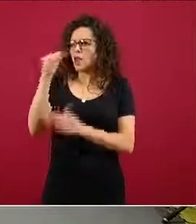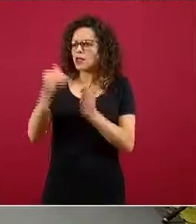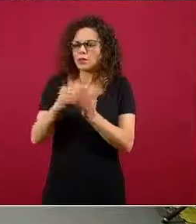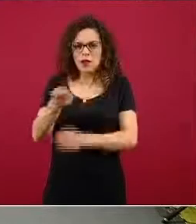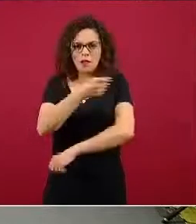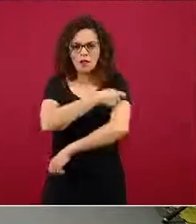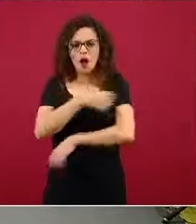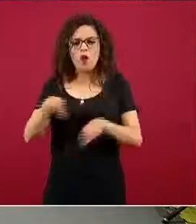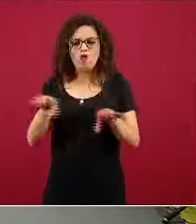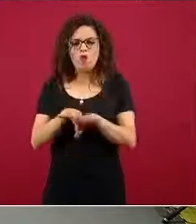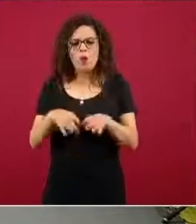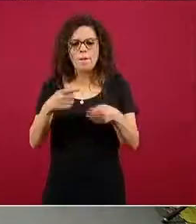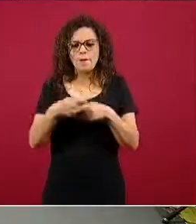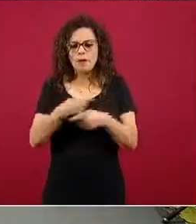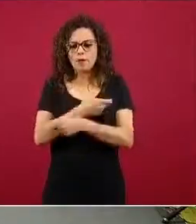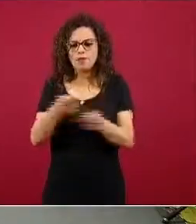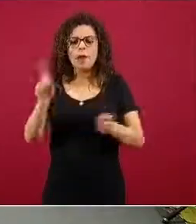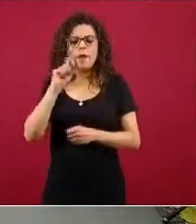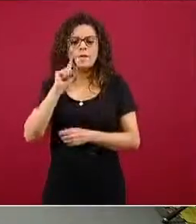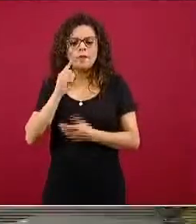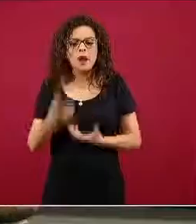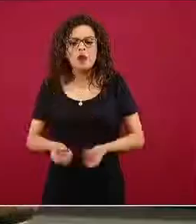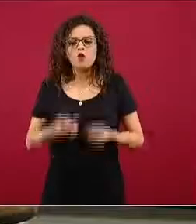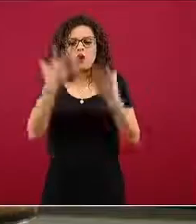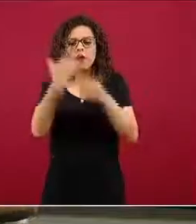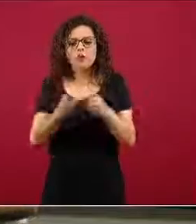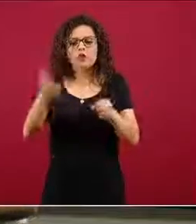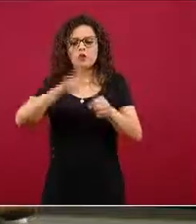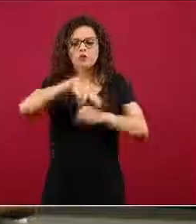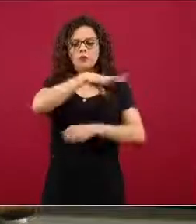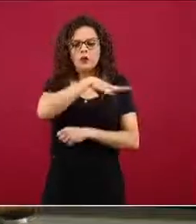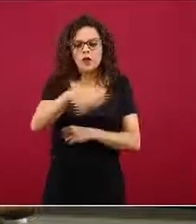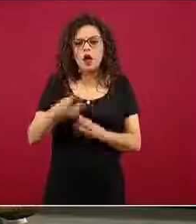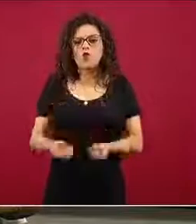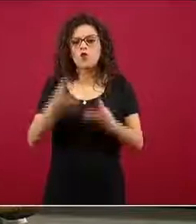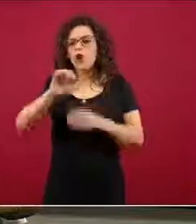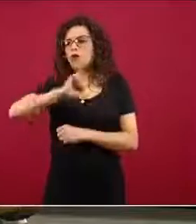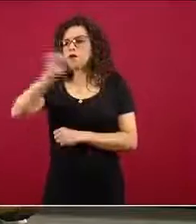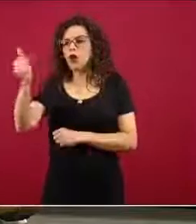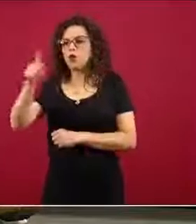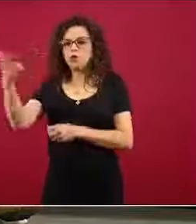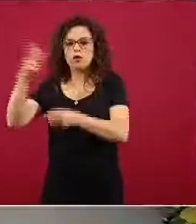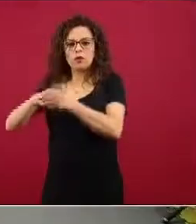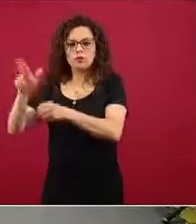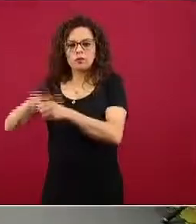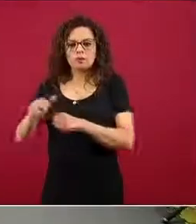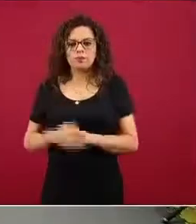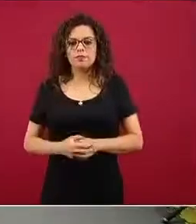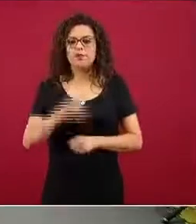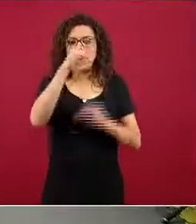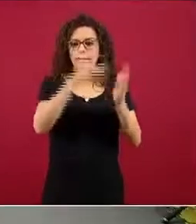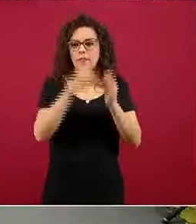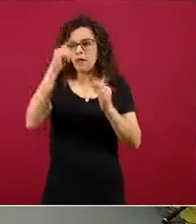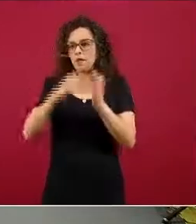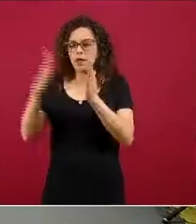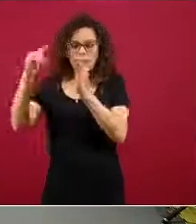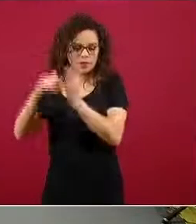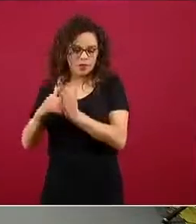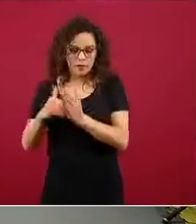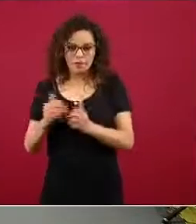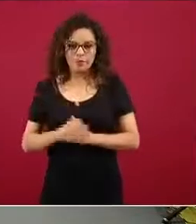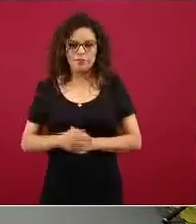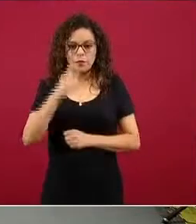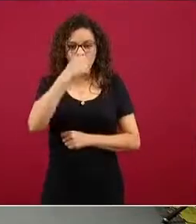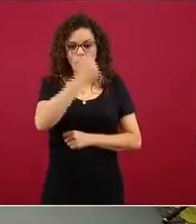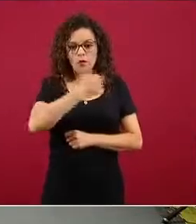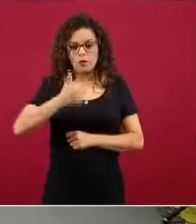se van a repartir mañana? ¿Cuántas llegarán al Hospital General y cuántas a las otras sedes? Gruesamente 1,000. Estoy redondeando. Cada